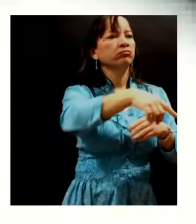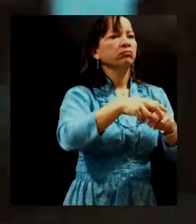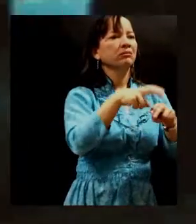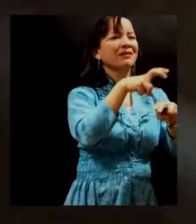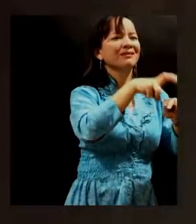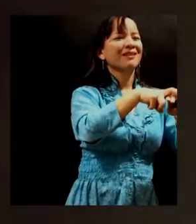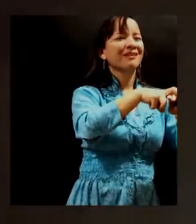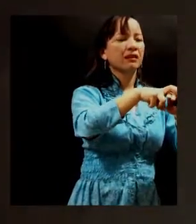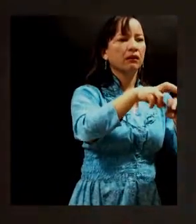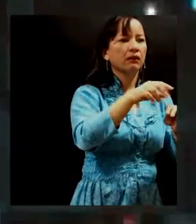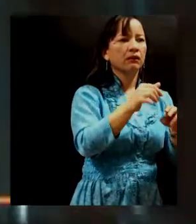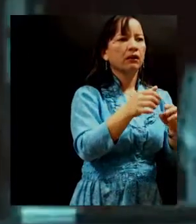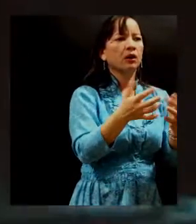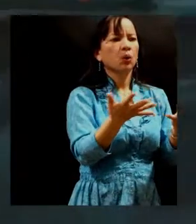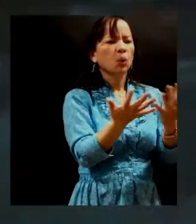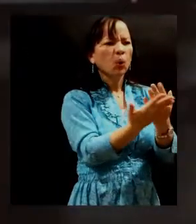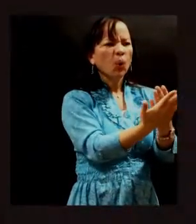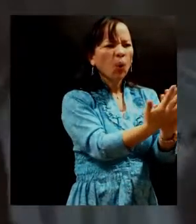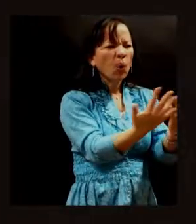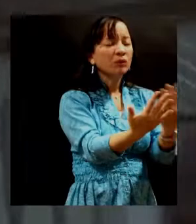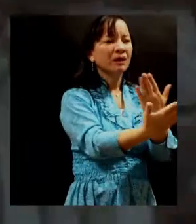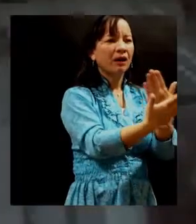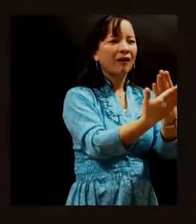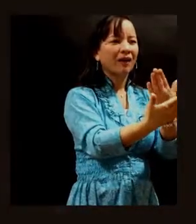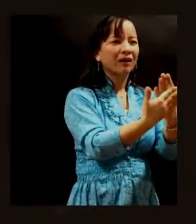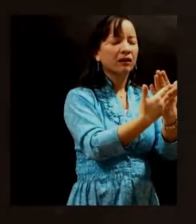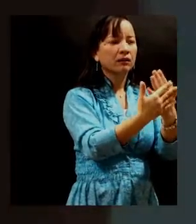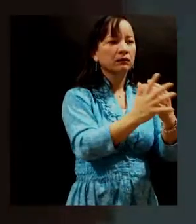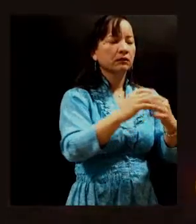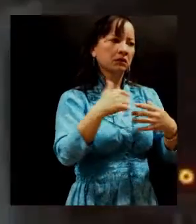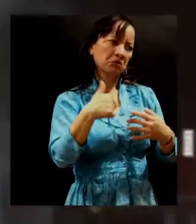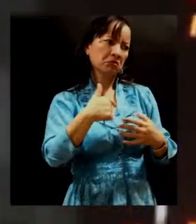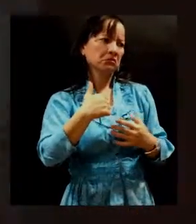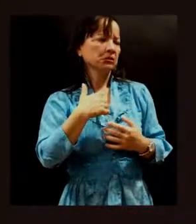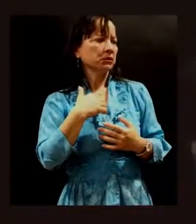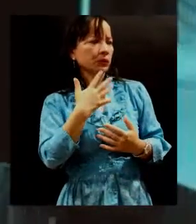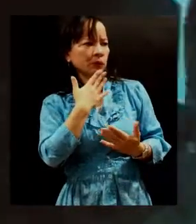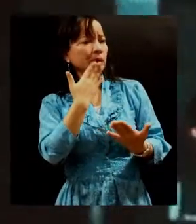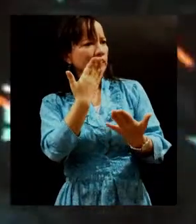de discapacidad visual. El proyecto en inicio